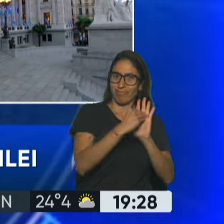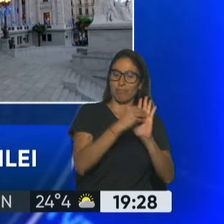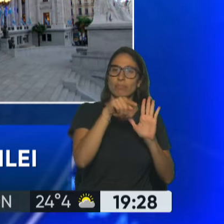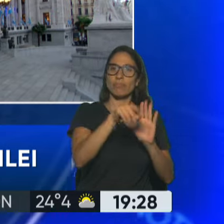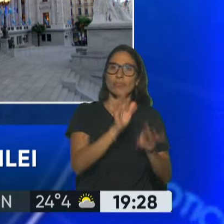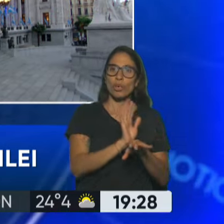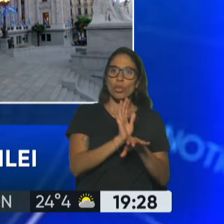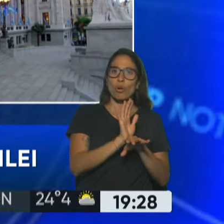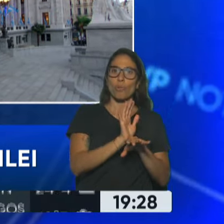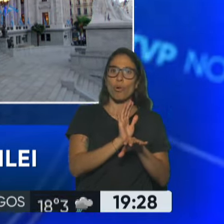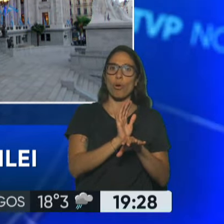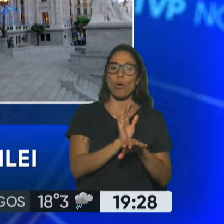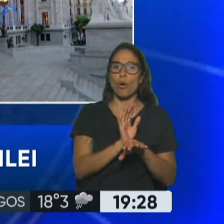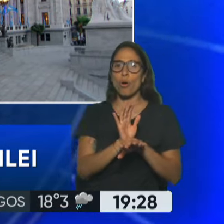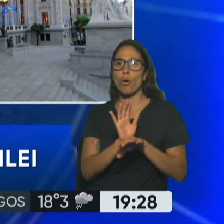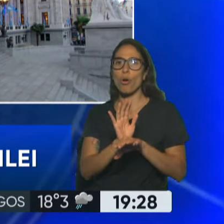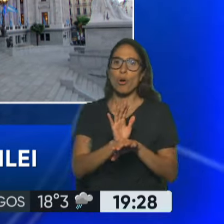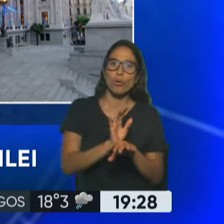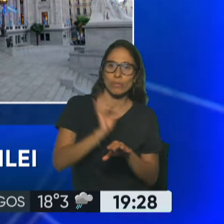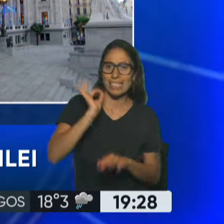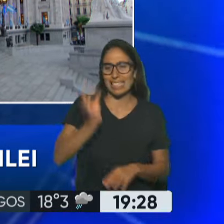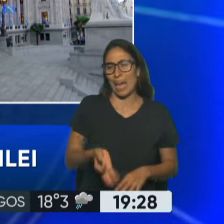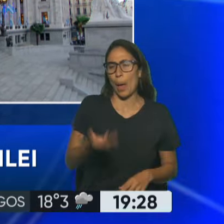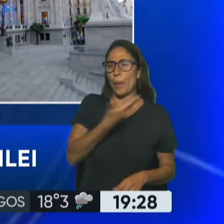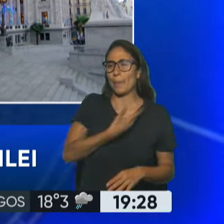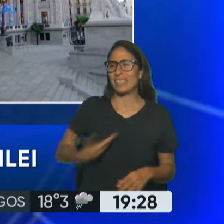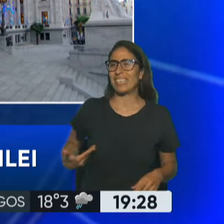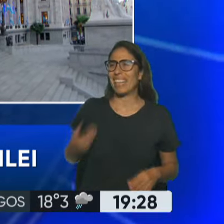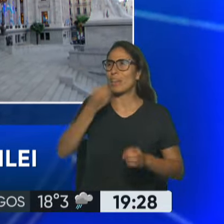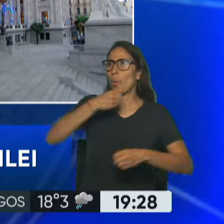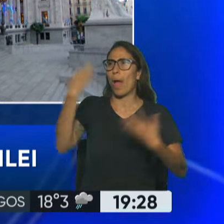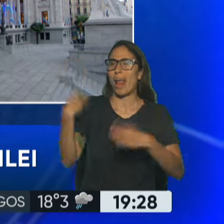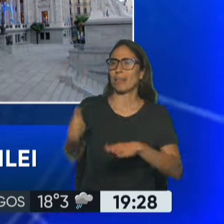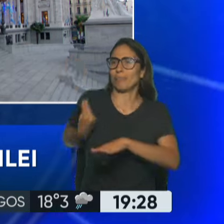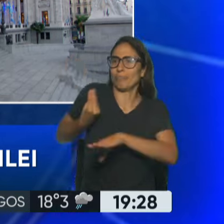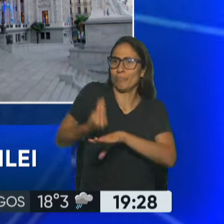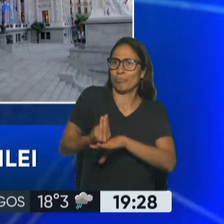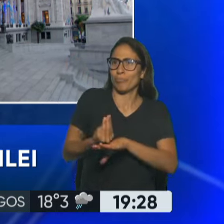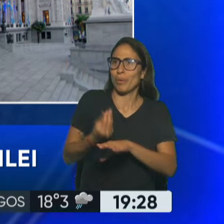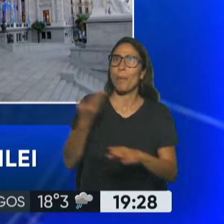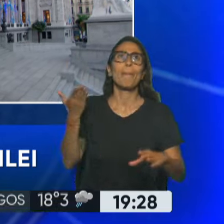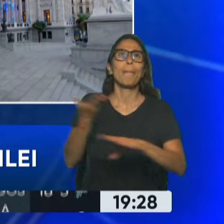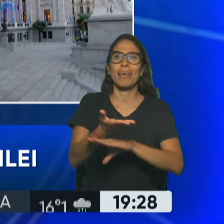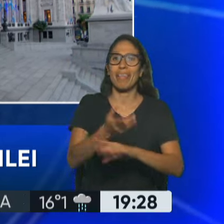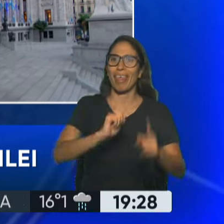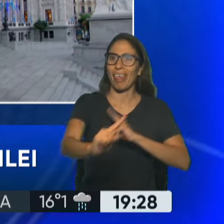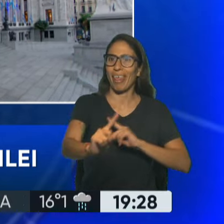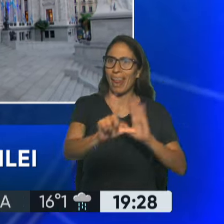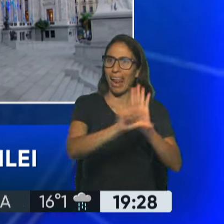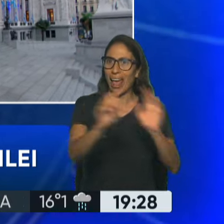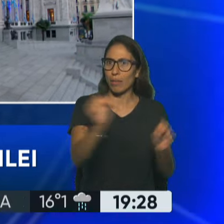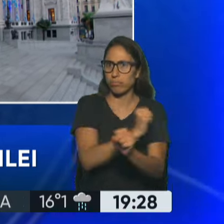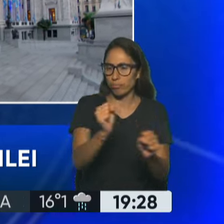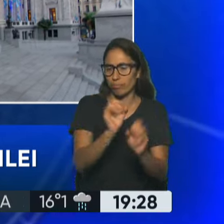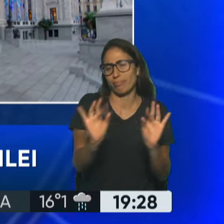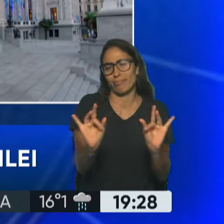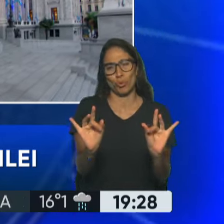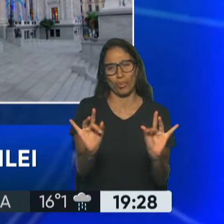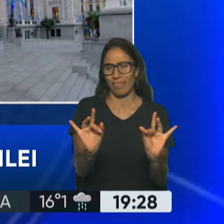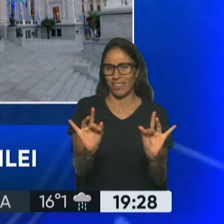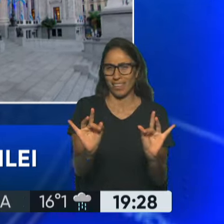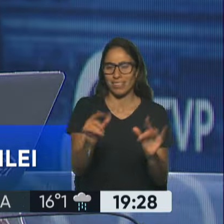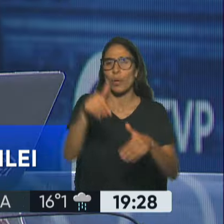presidente cuando llegue manda una ley ovnibus era muy ambiciosa que no pase digamos que que termine cayéndose porque no tenía los números